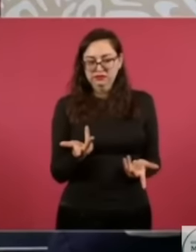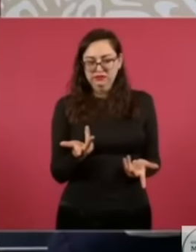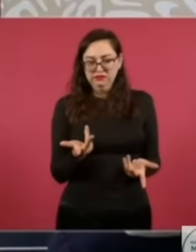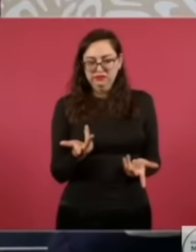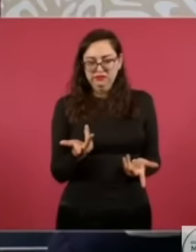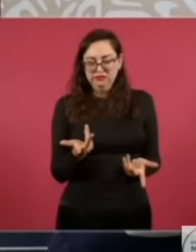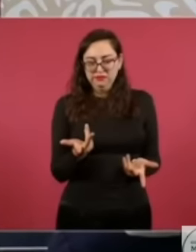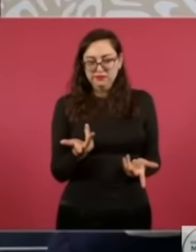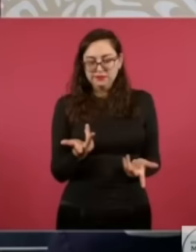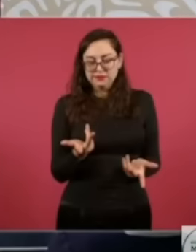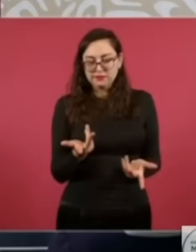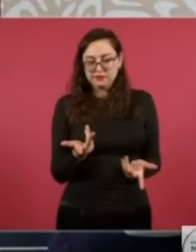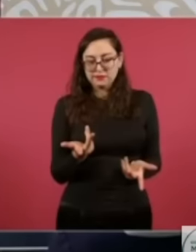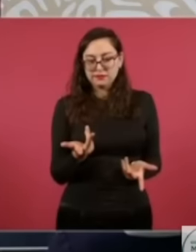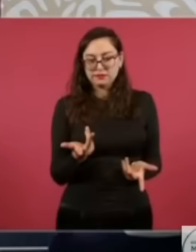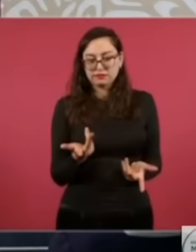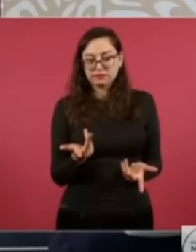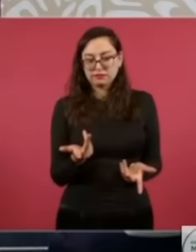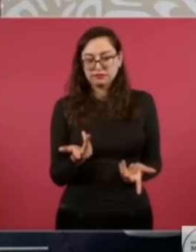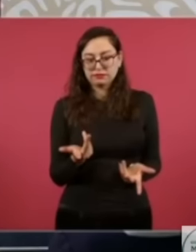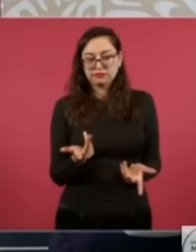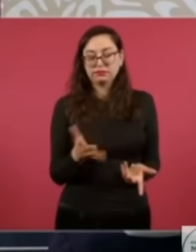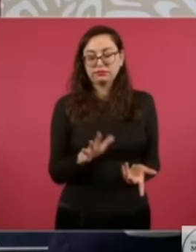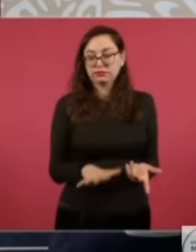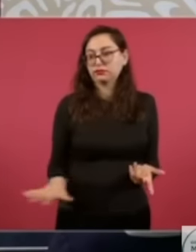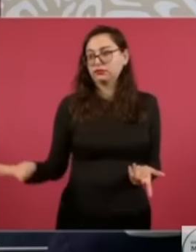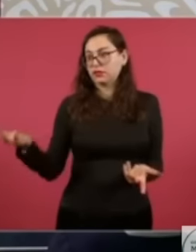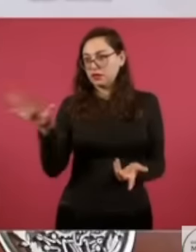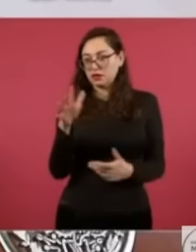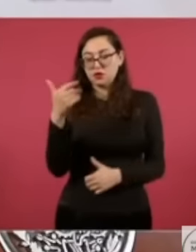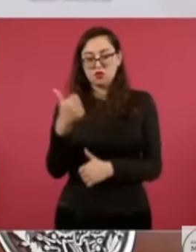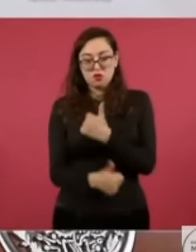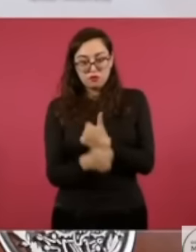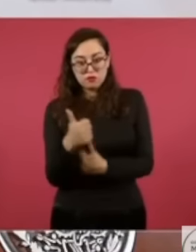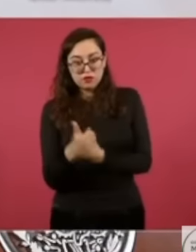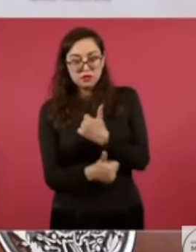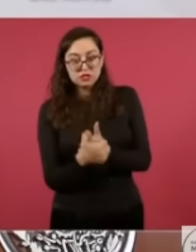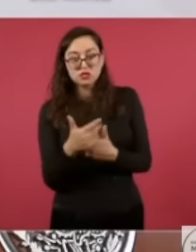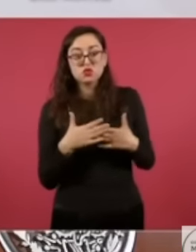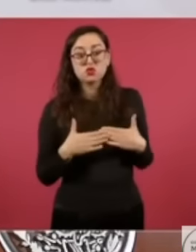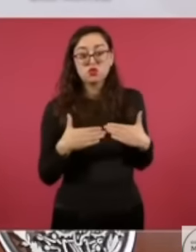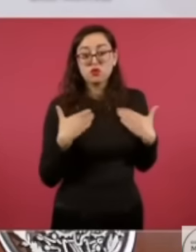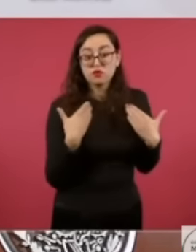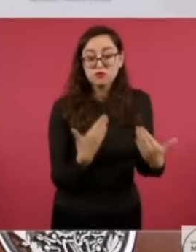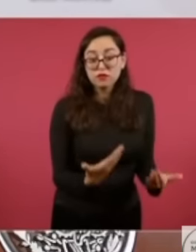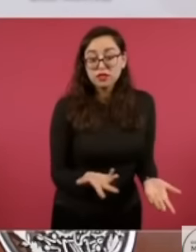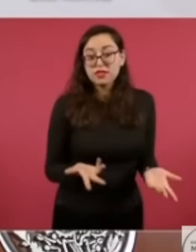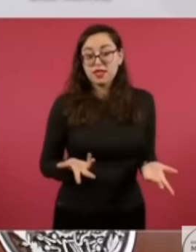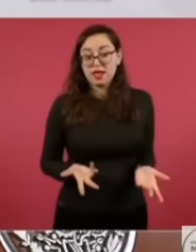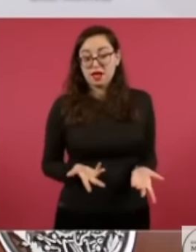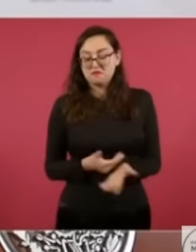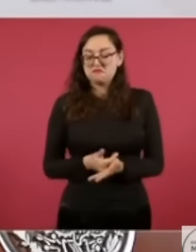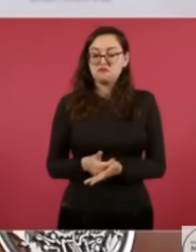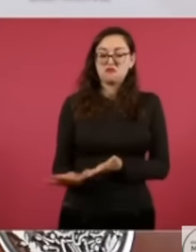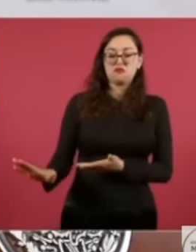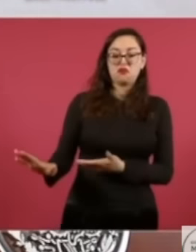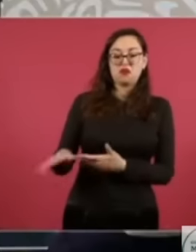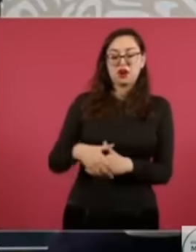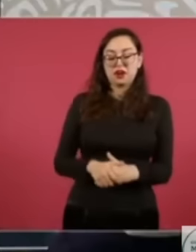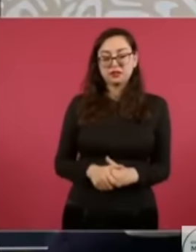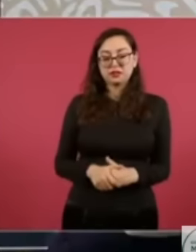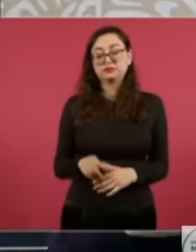que les están dando las obras y están dejando a la población que confió, al pueblo, fuera. Él dice que